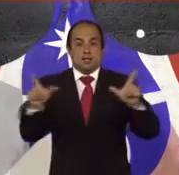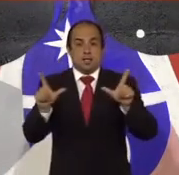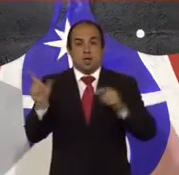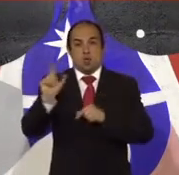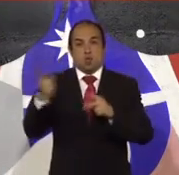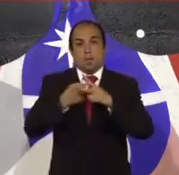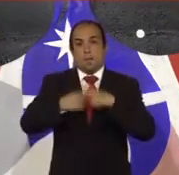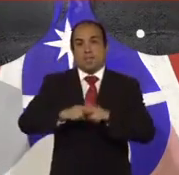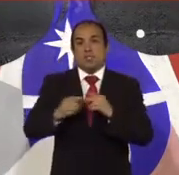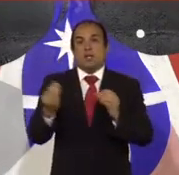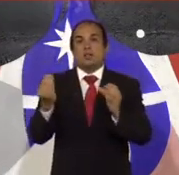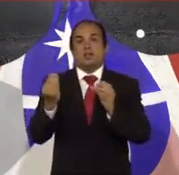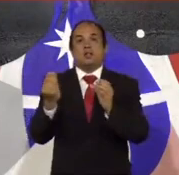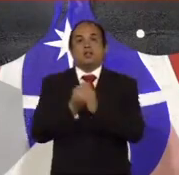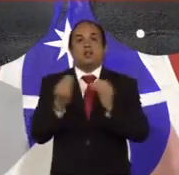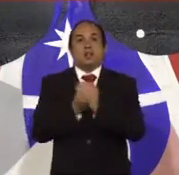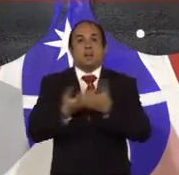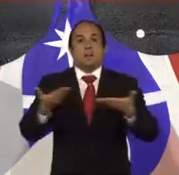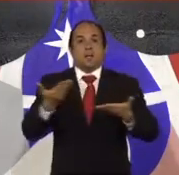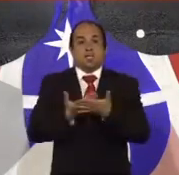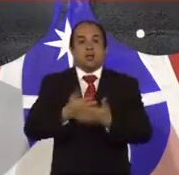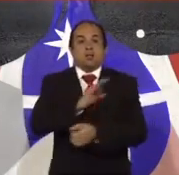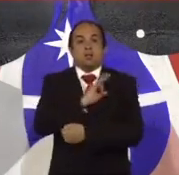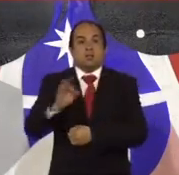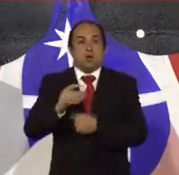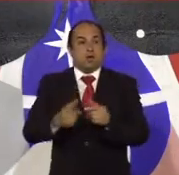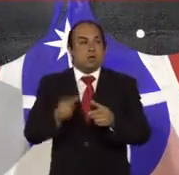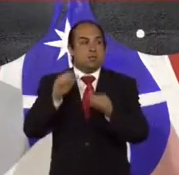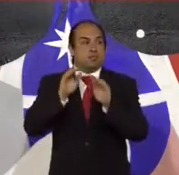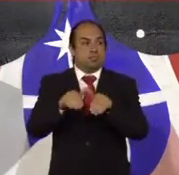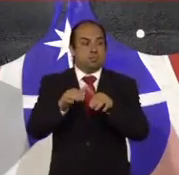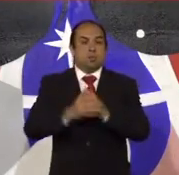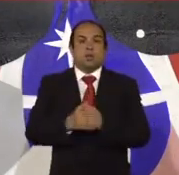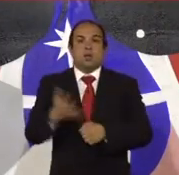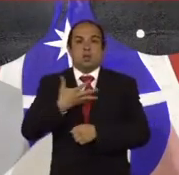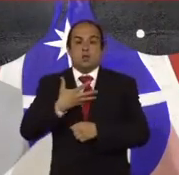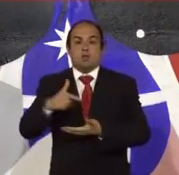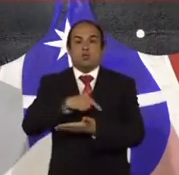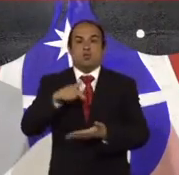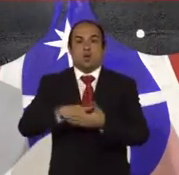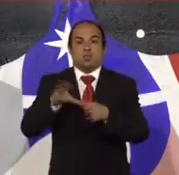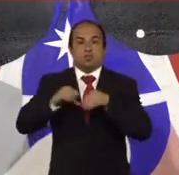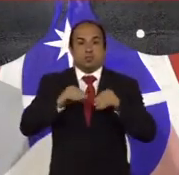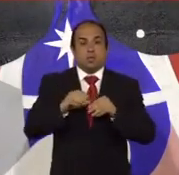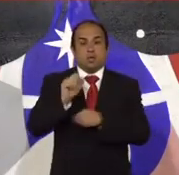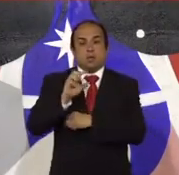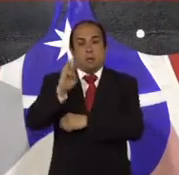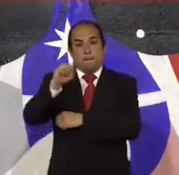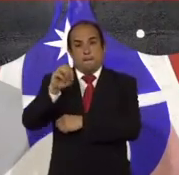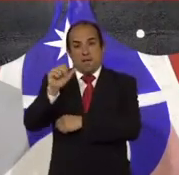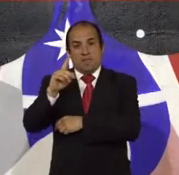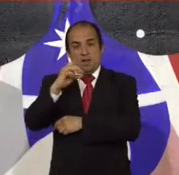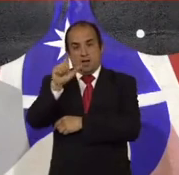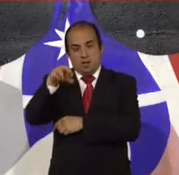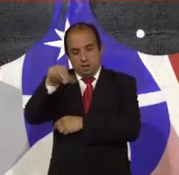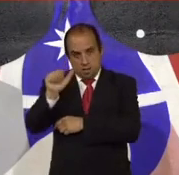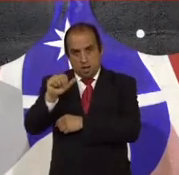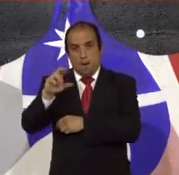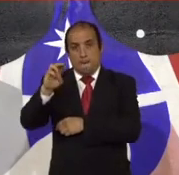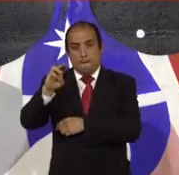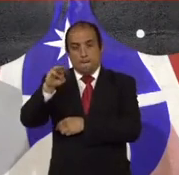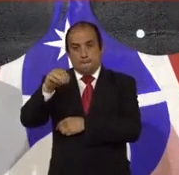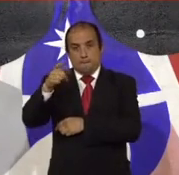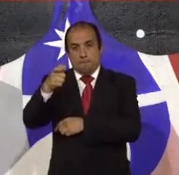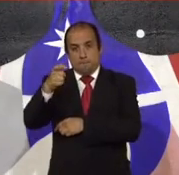clases presenciales ya podrá asistir. Entonces, estamos recuperando estos espacios como la Magdalena Michuca, que también estaba